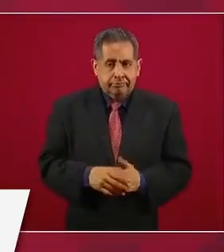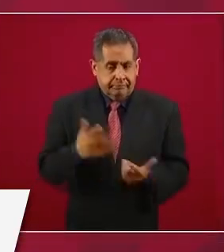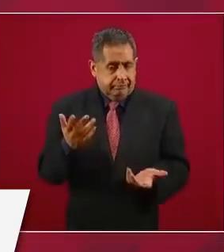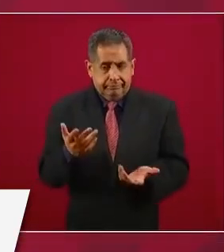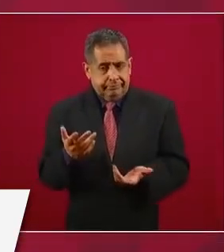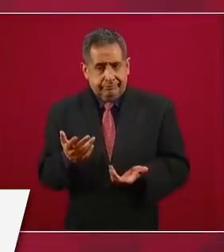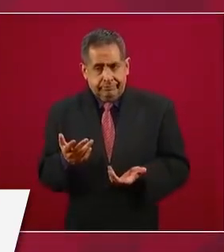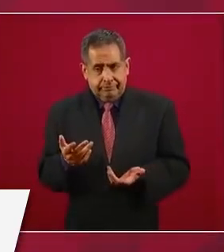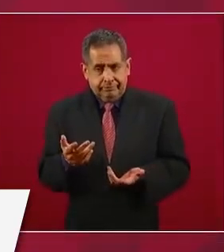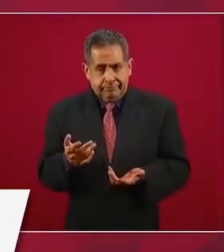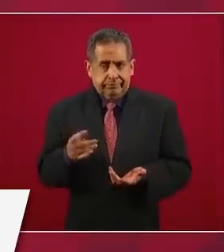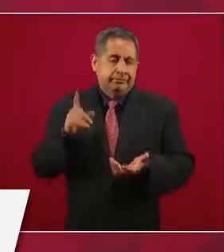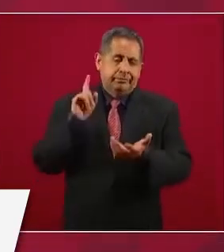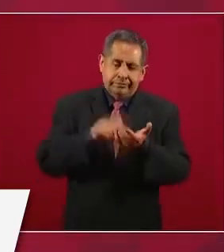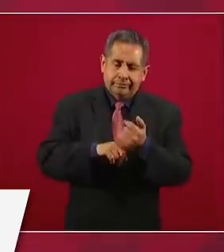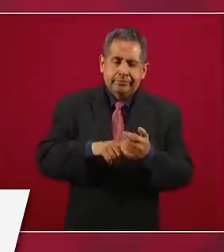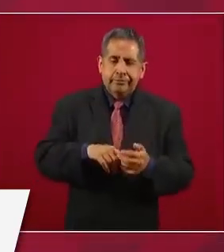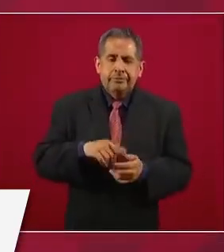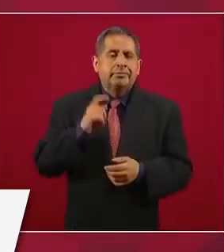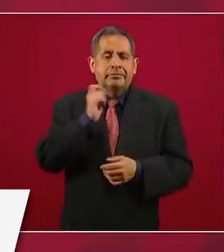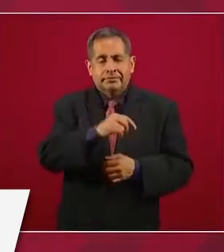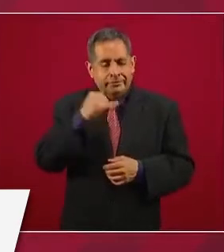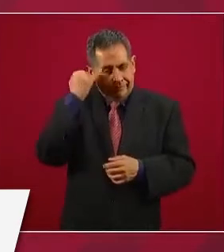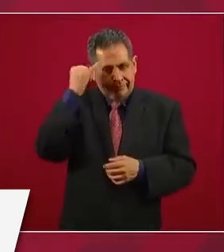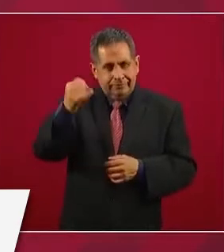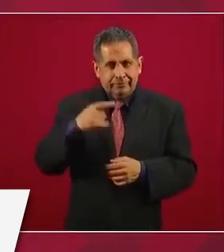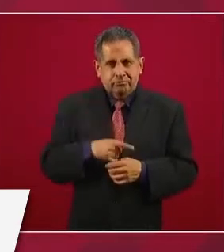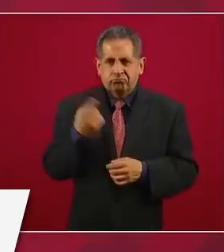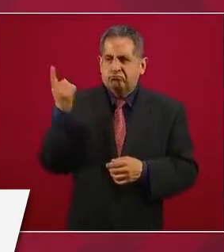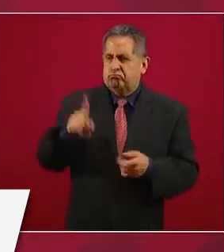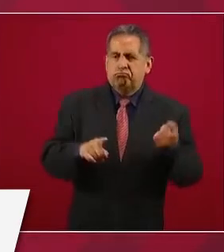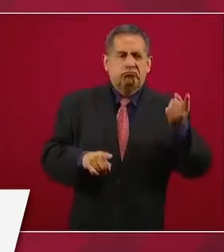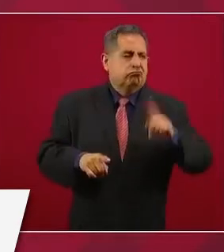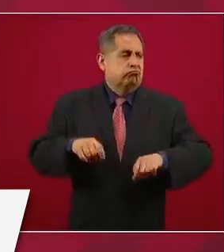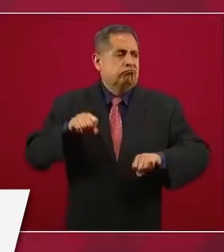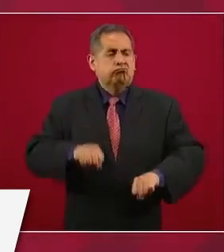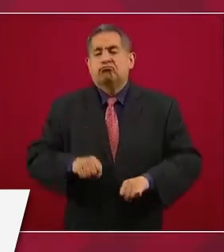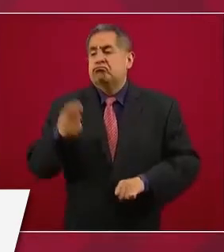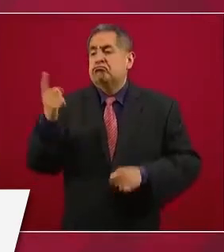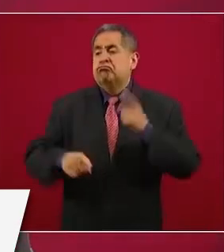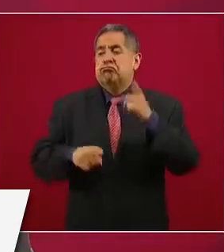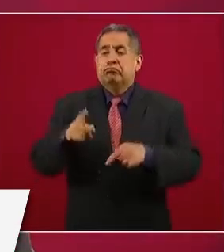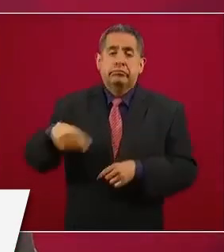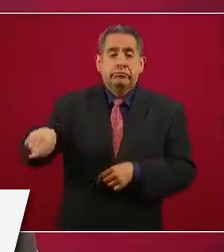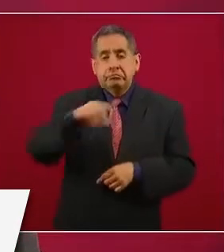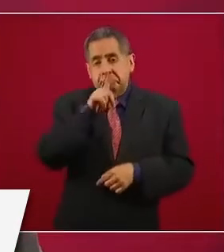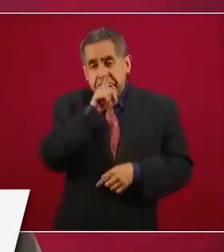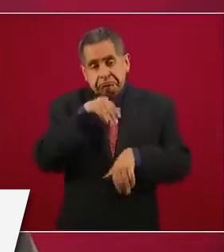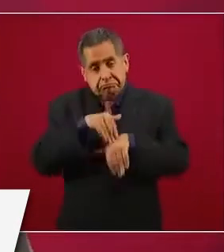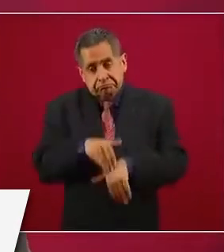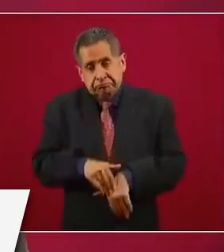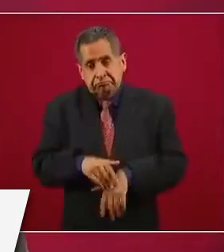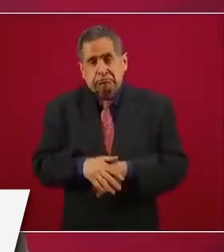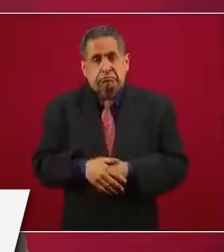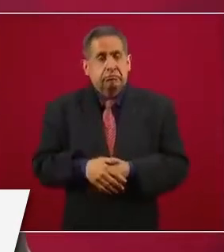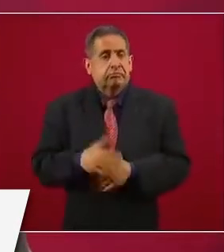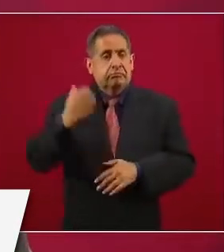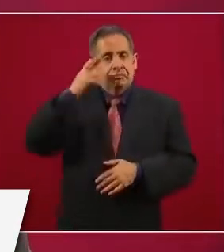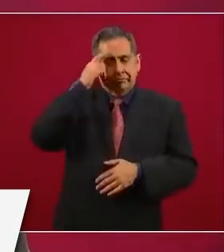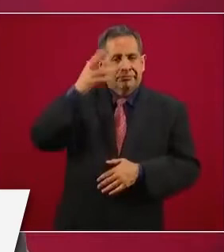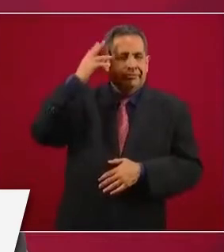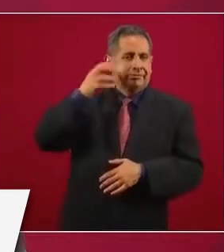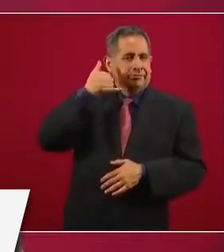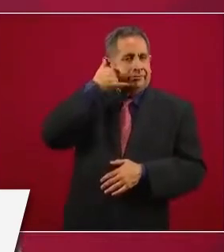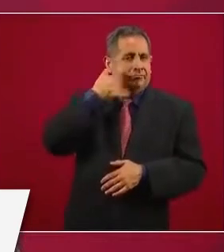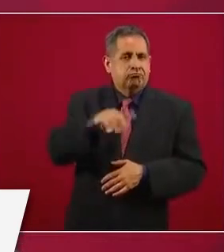estaba en su apogeo el autoritarismo, que era levantar el teléfono rojo